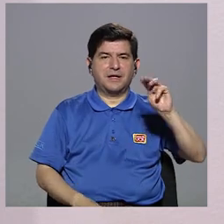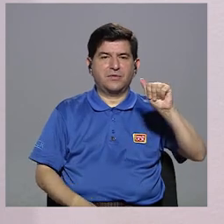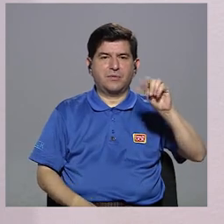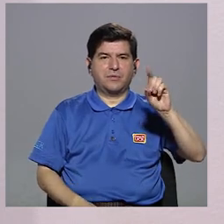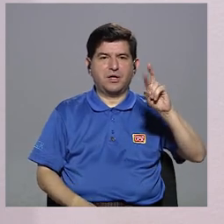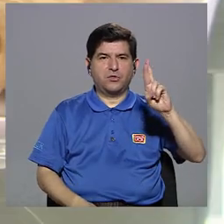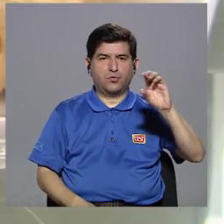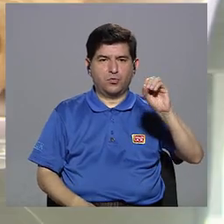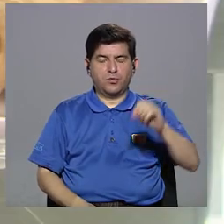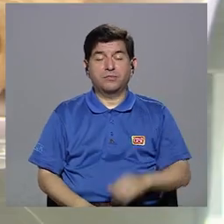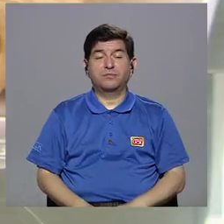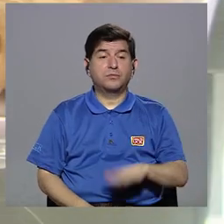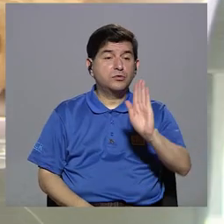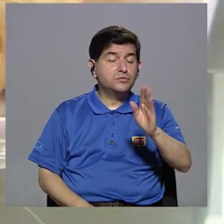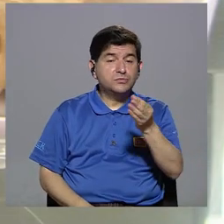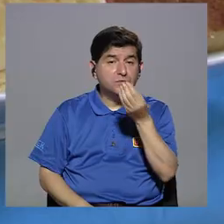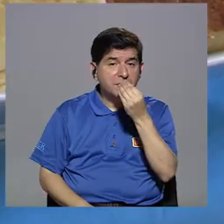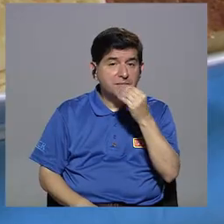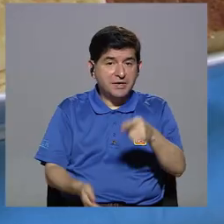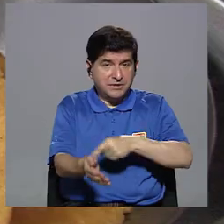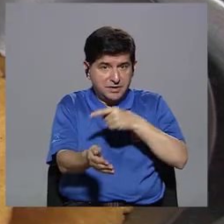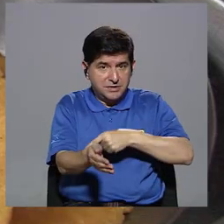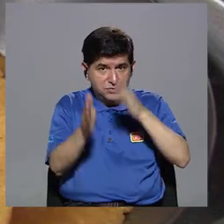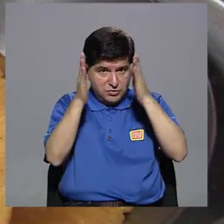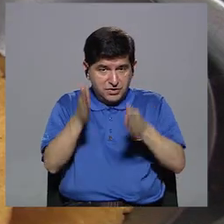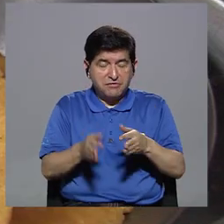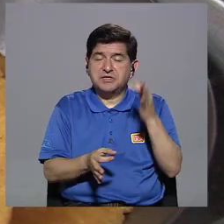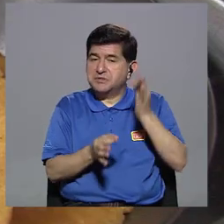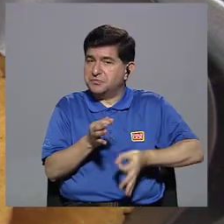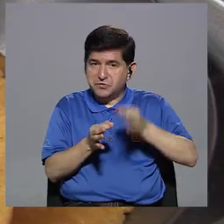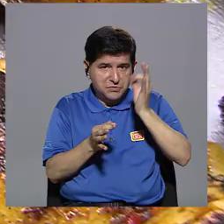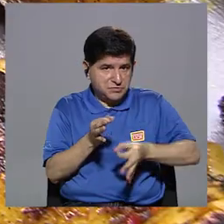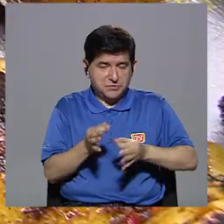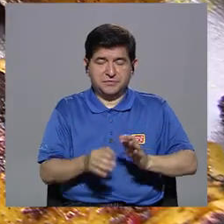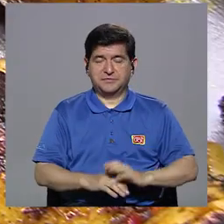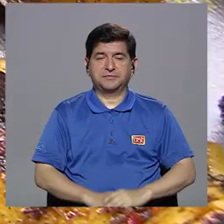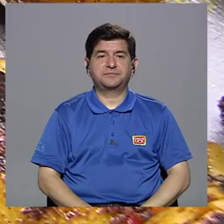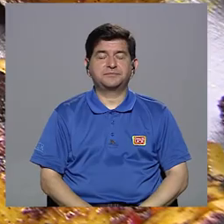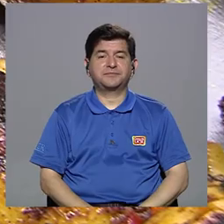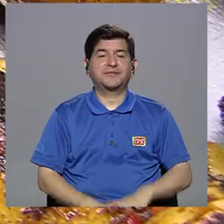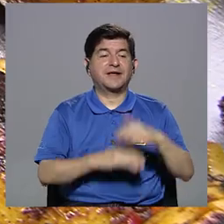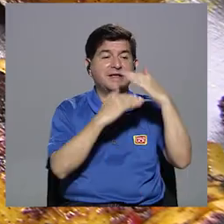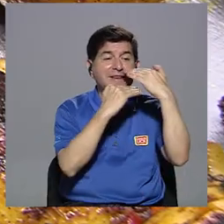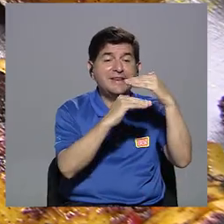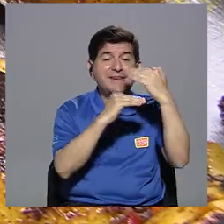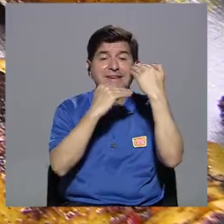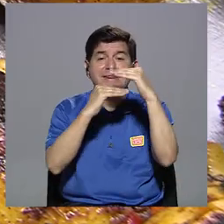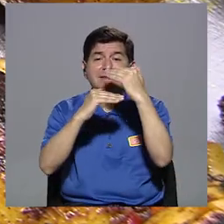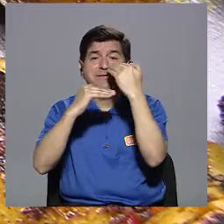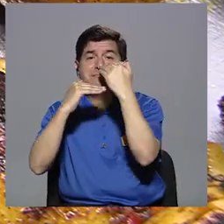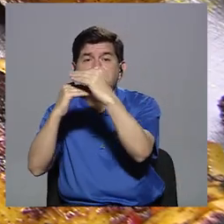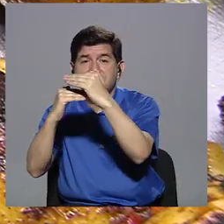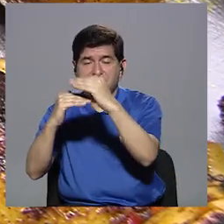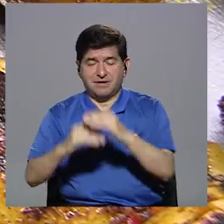la dieta del diabético en realidad es es sencilla acuarela es limitar